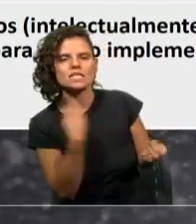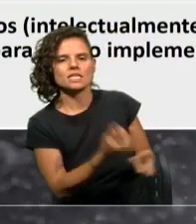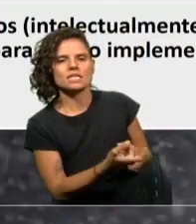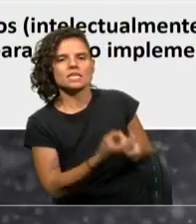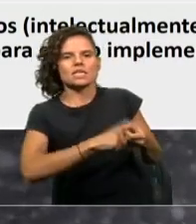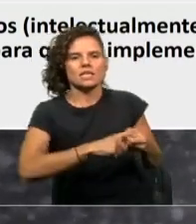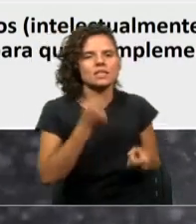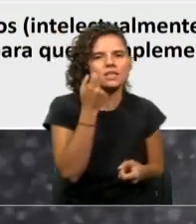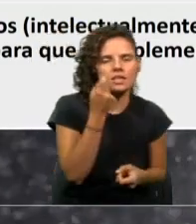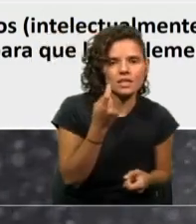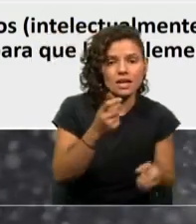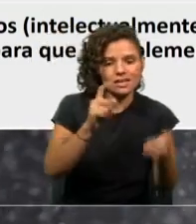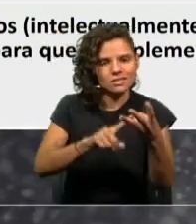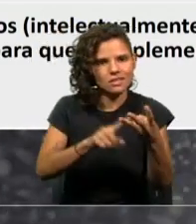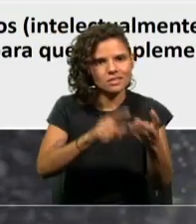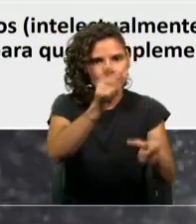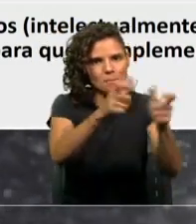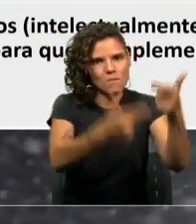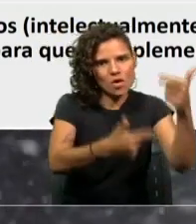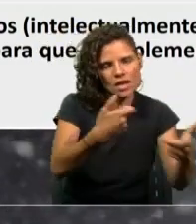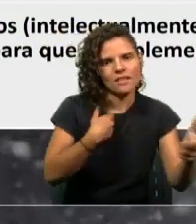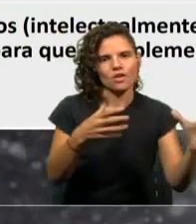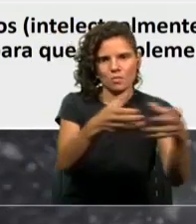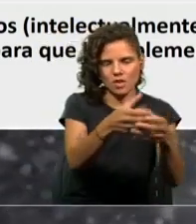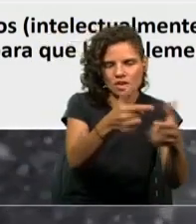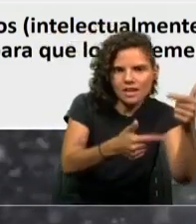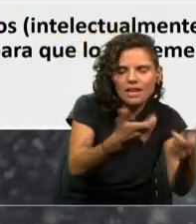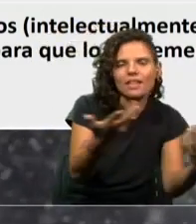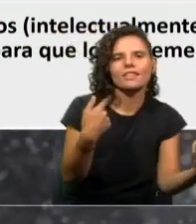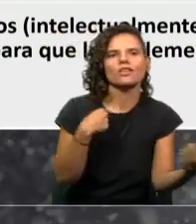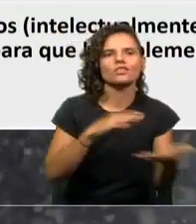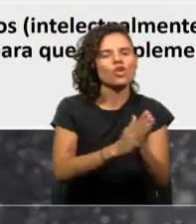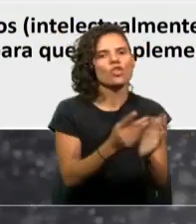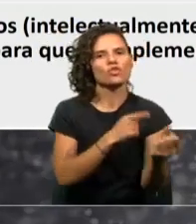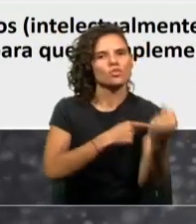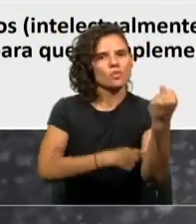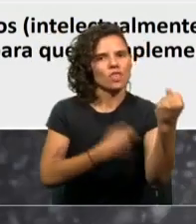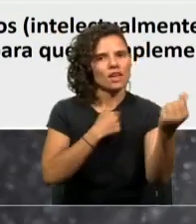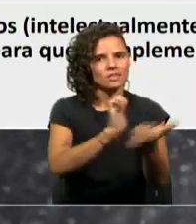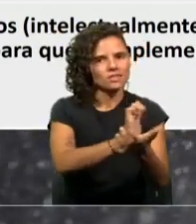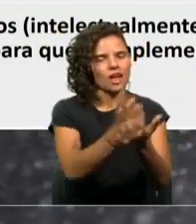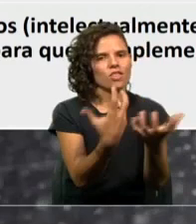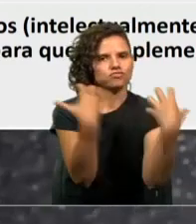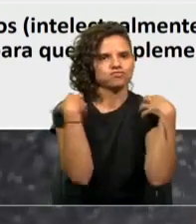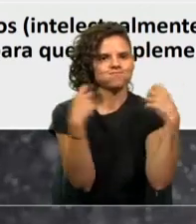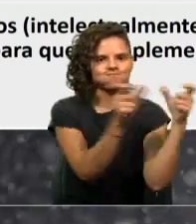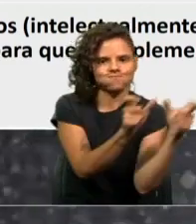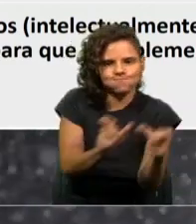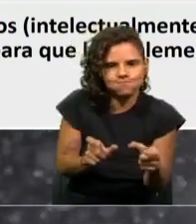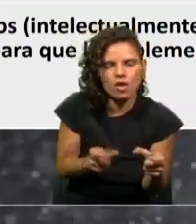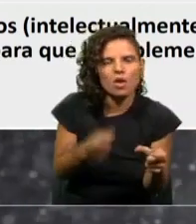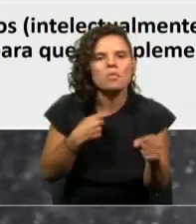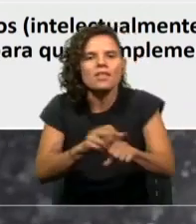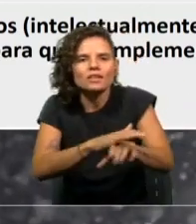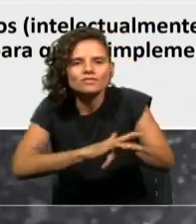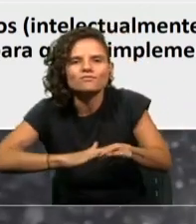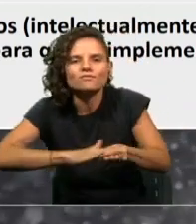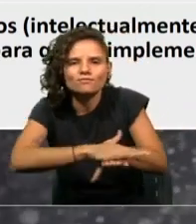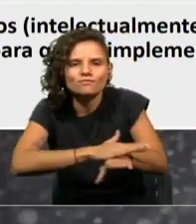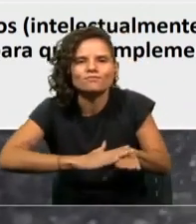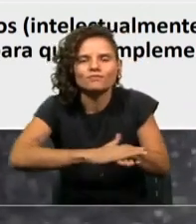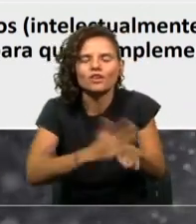se persuada a los políticos y a sus partidos, ya los que tienen el poder del Estado, intelectualmente, vivencialmente y por activismo